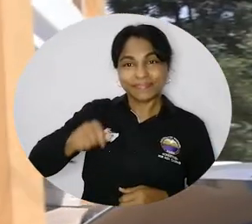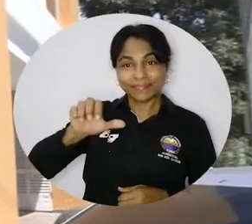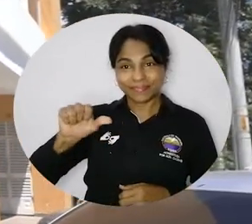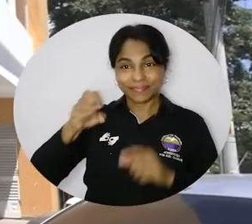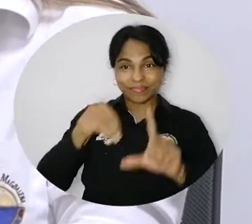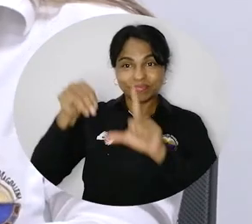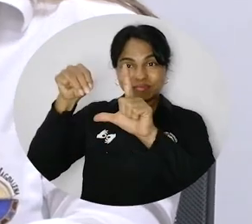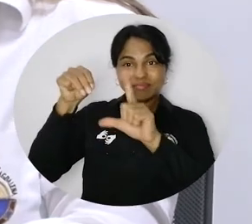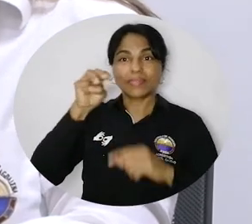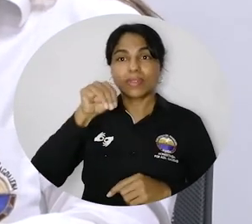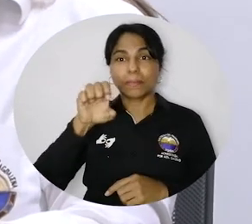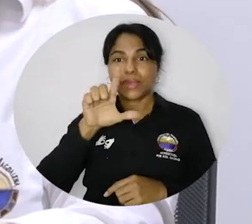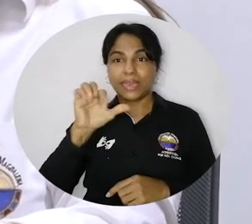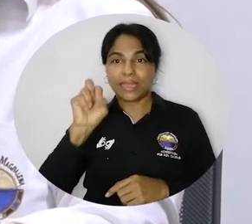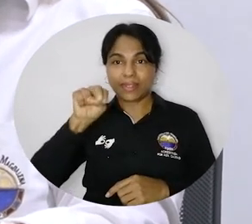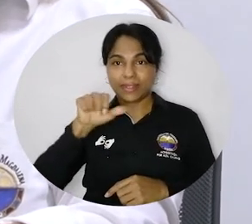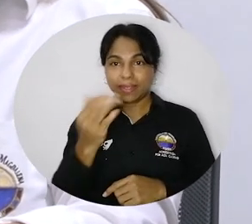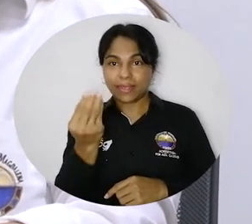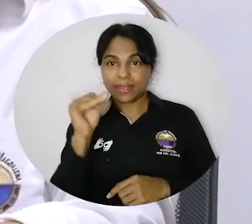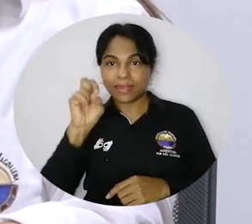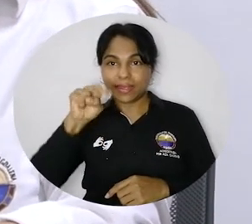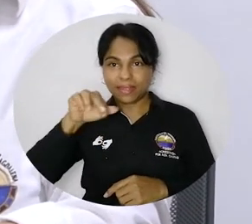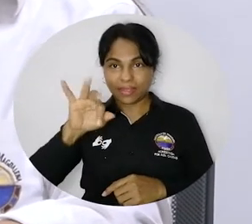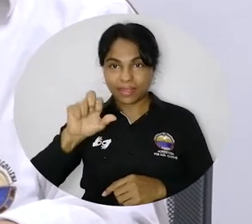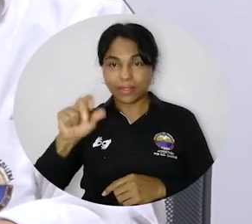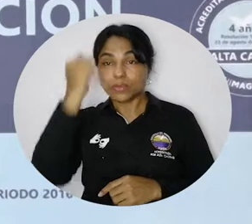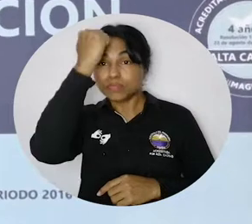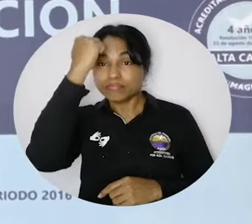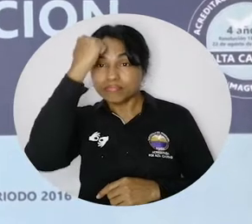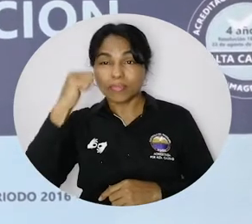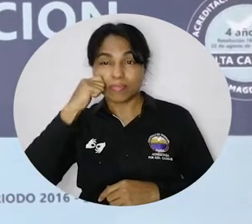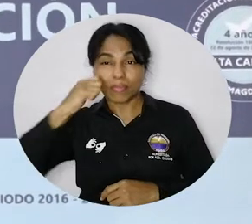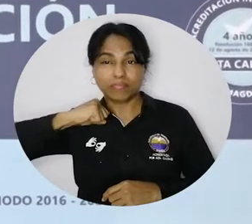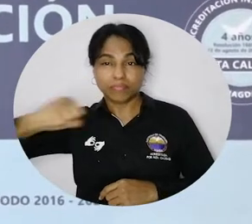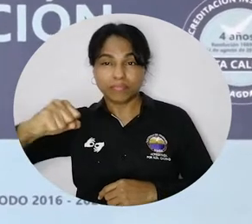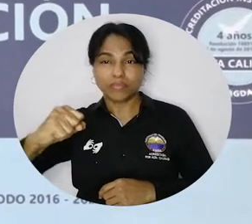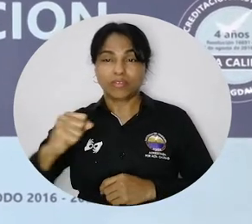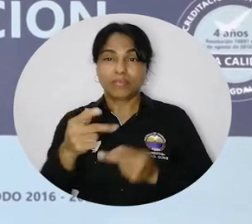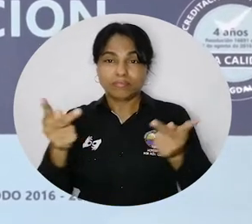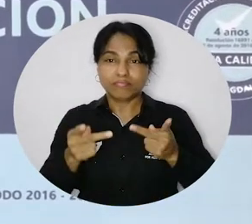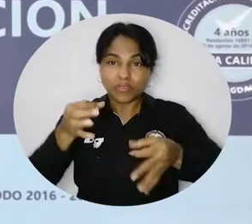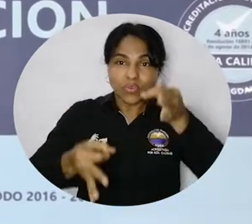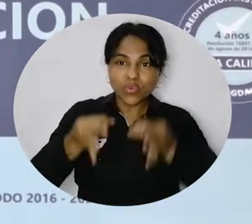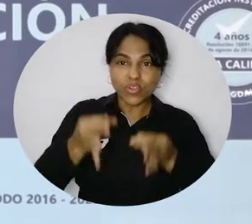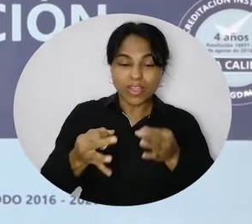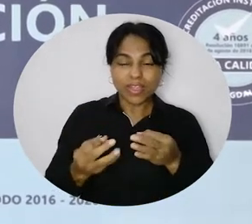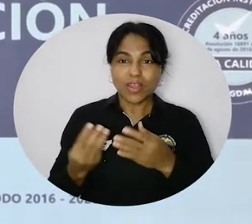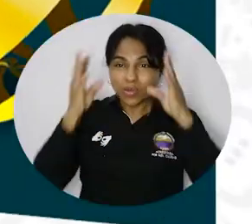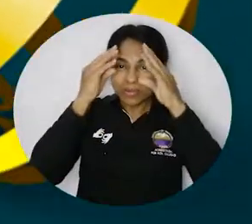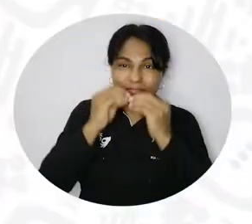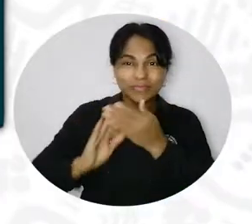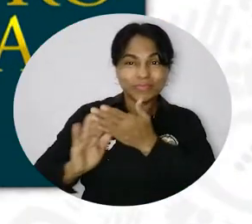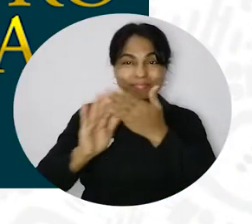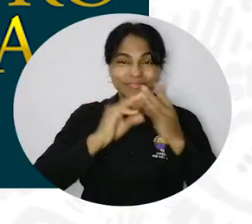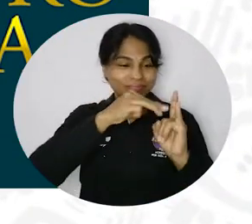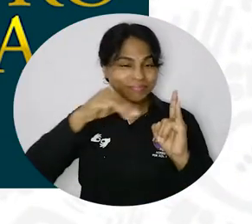La abogada magíster Melina Quintero Santos, docente del área de Derechos Humanos del Consultorio Jurídico y Centro de Conciliación de la Universidad del Magdalena, ha